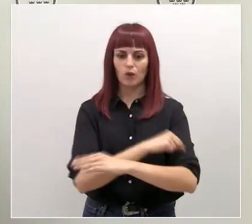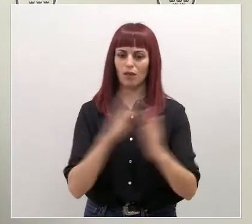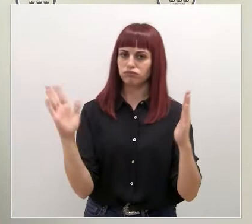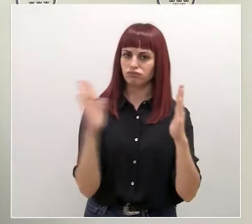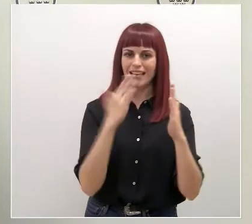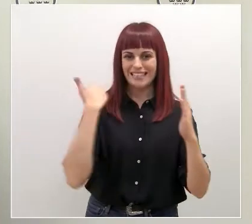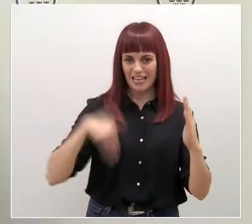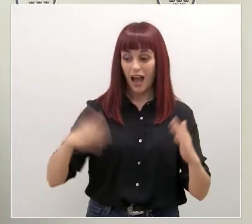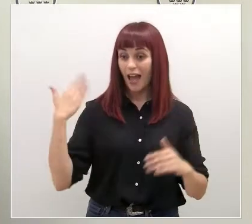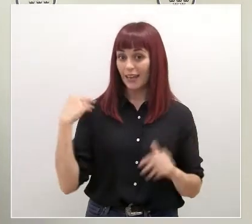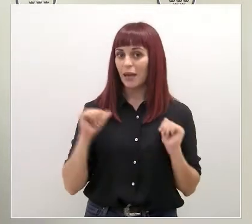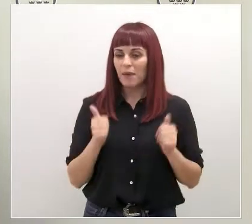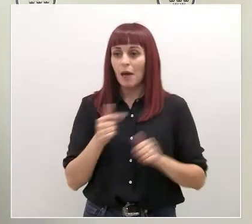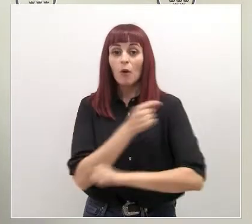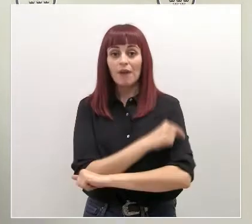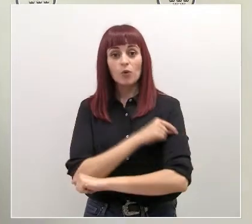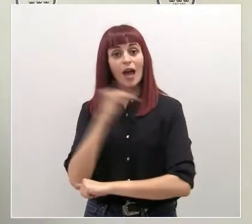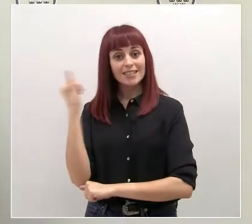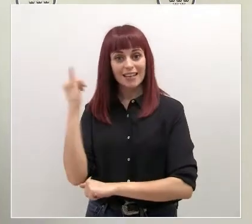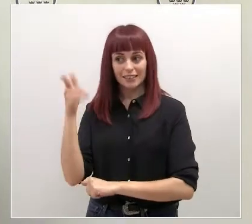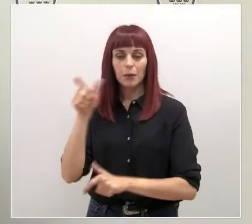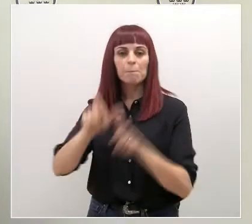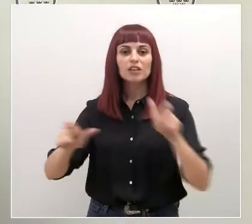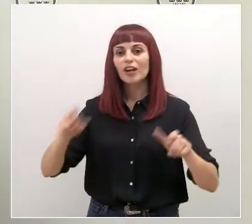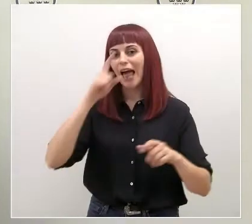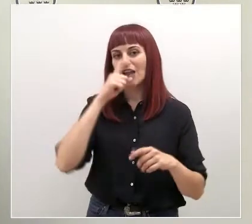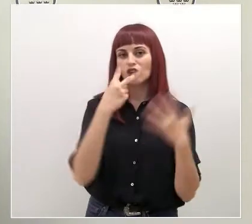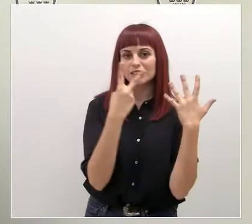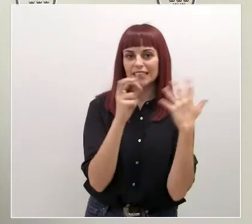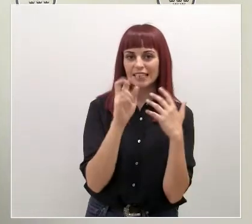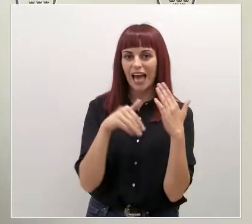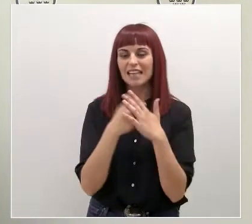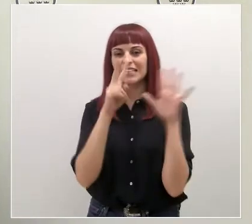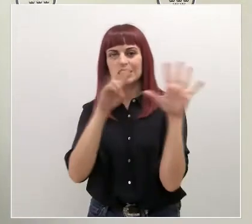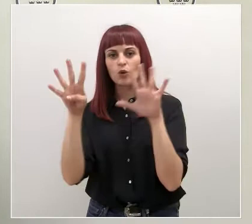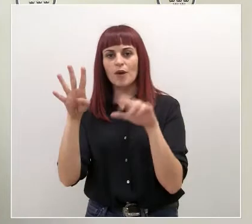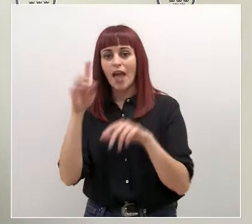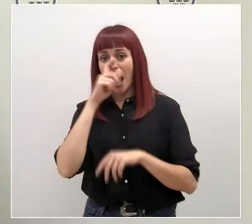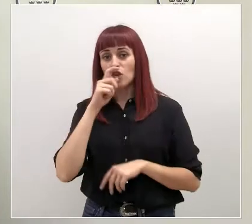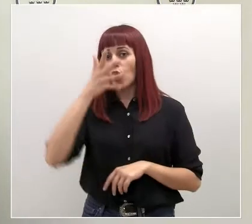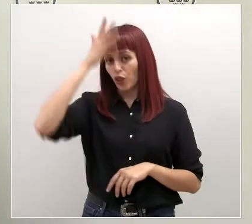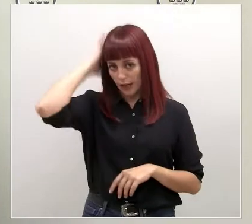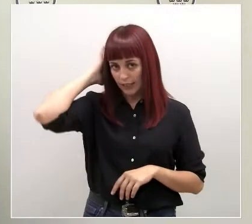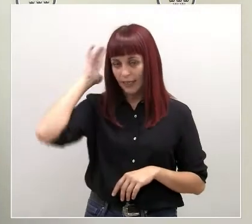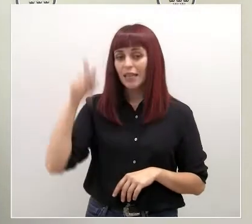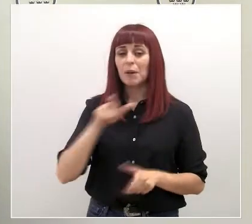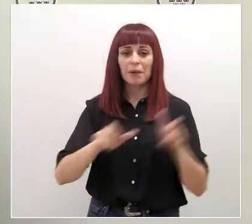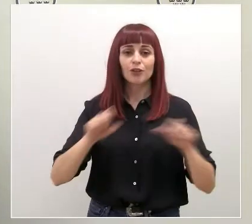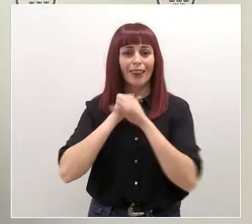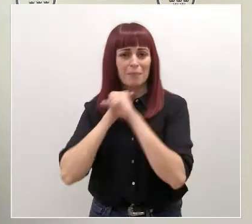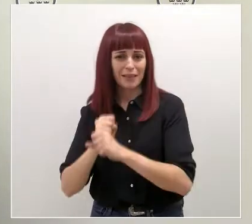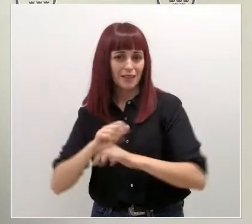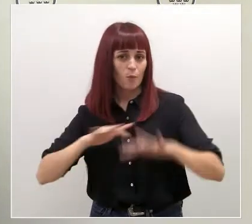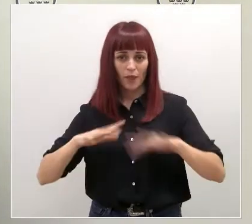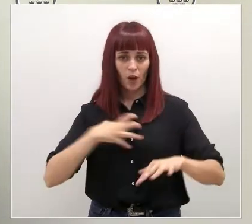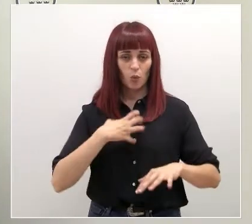se comenzó con la vacunación de esta vacuna a personas de 70 a 79 años en Cartagena y a grandes dependientes inmovilizados